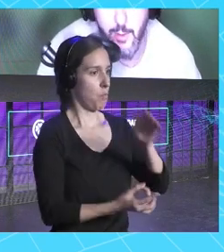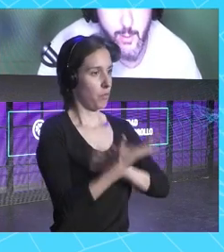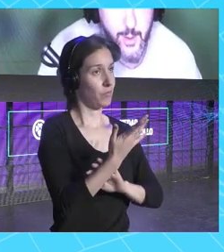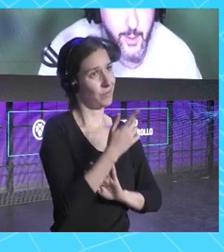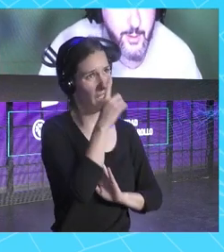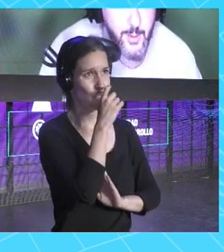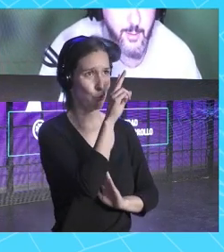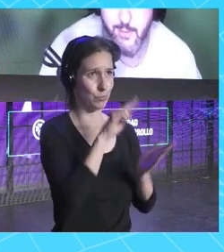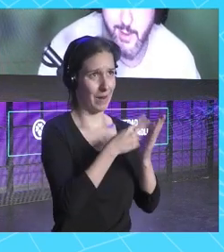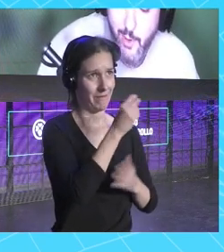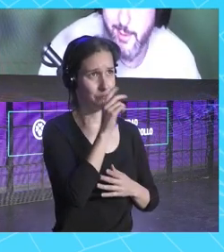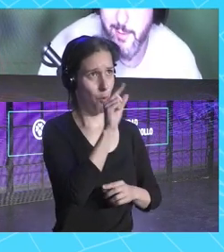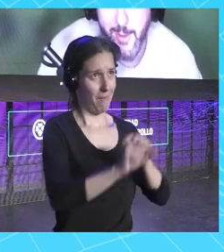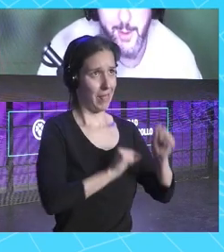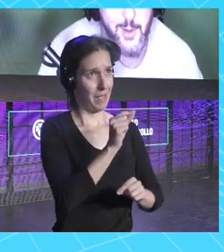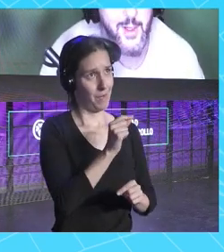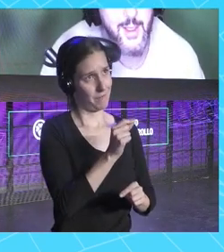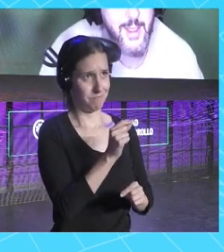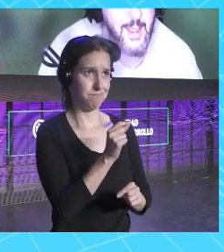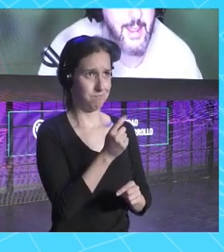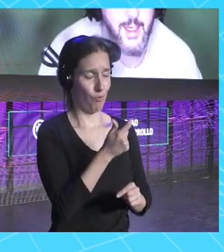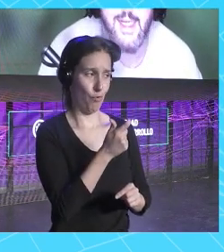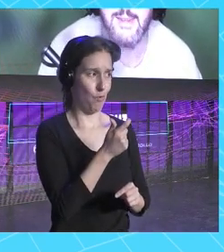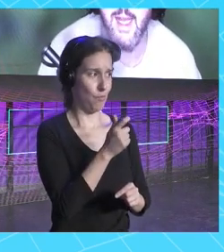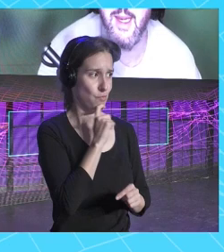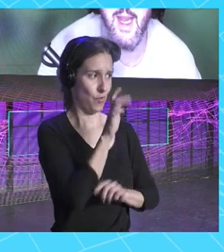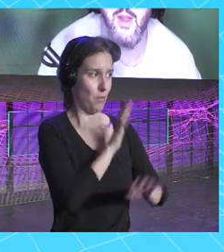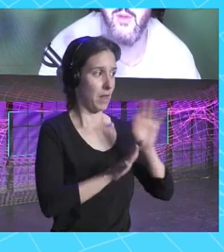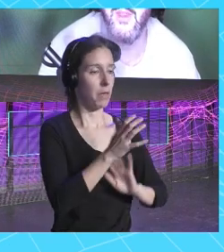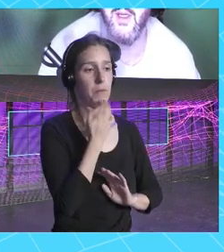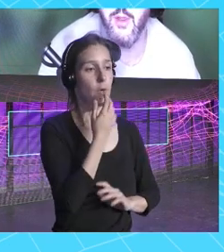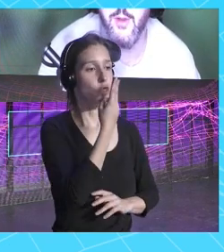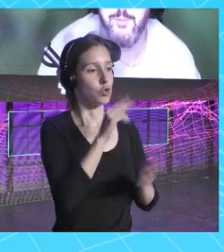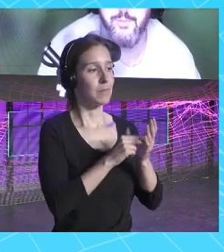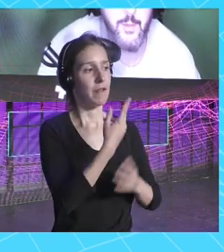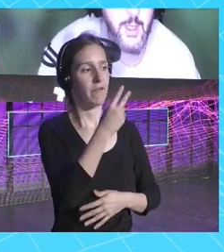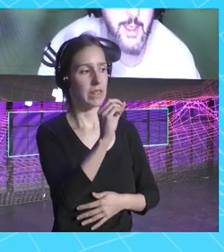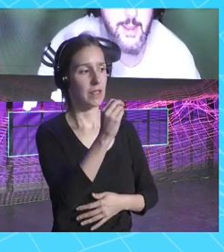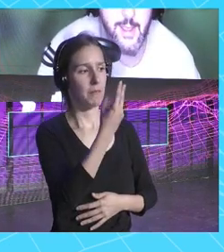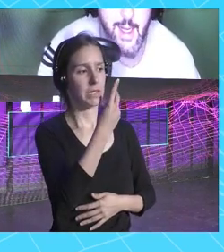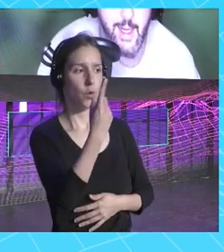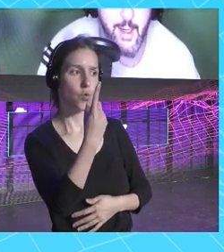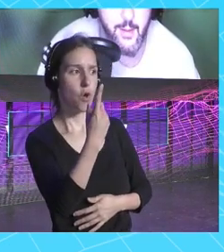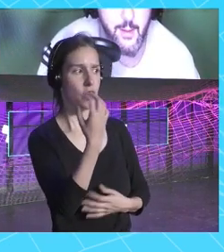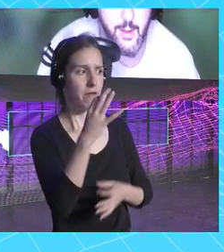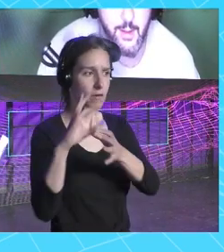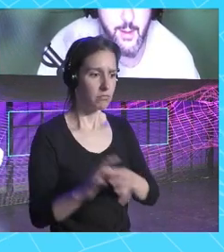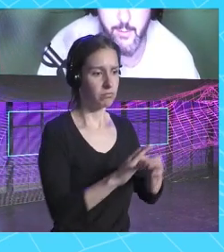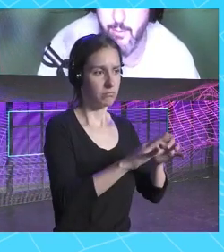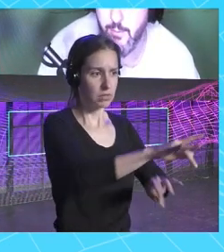más pero en 2019 2021 tiene que estar ligado a un territorio tiene que estar